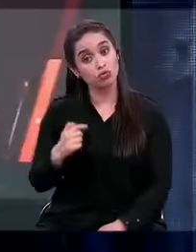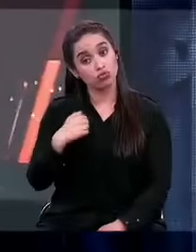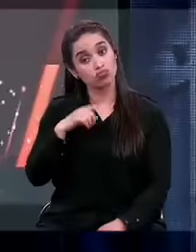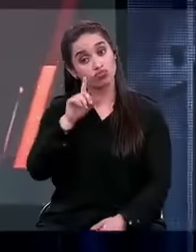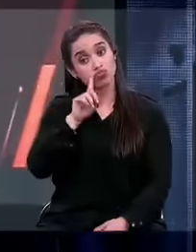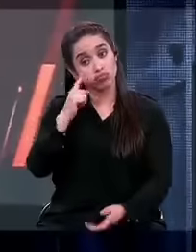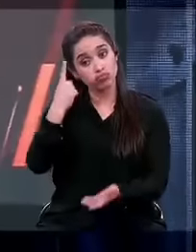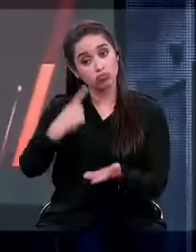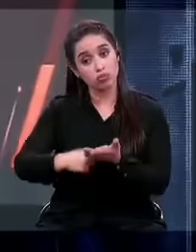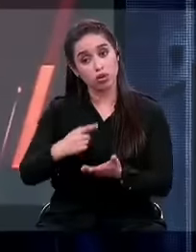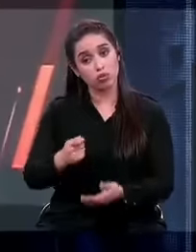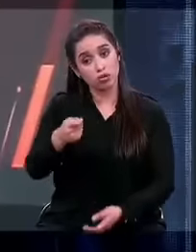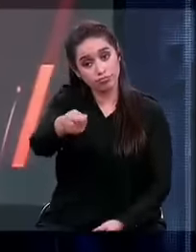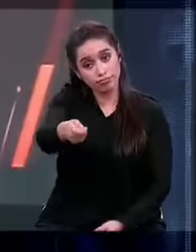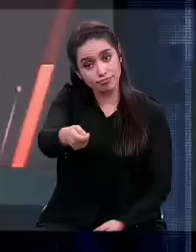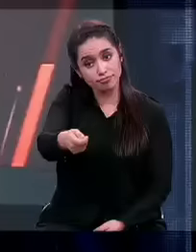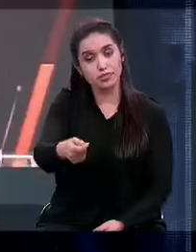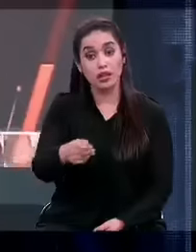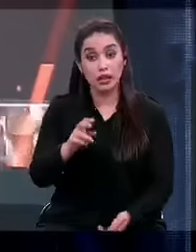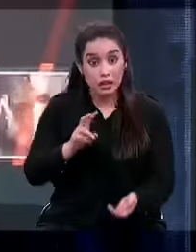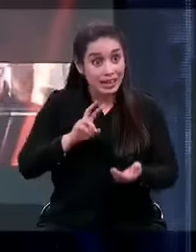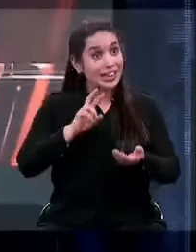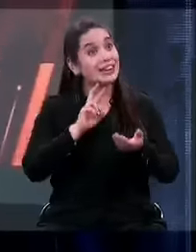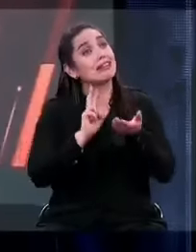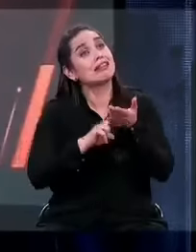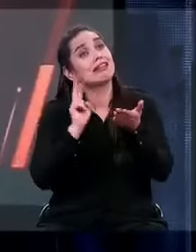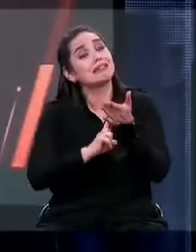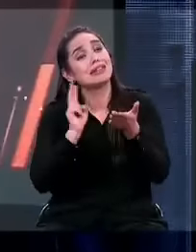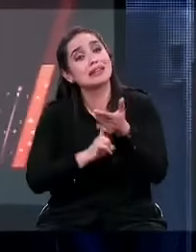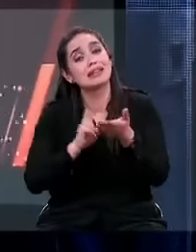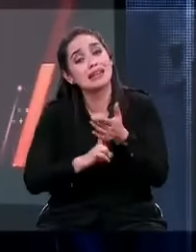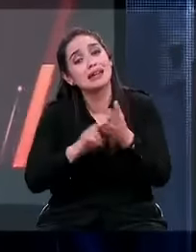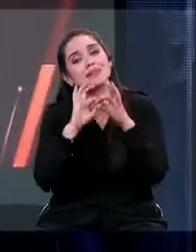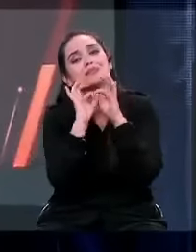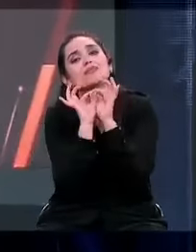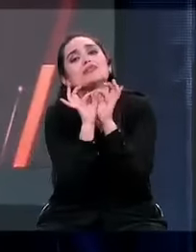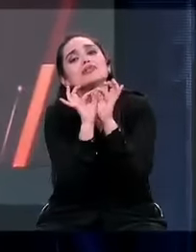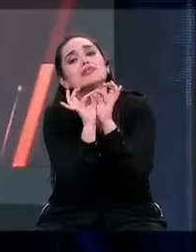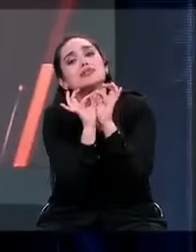luca. ¡Uy, en serio! Muchas gracias.